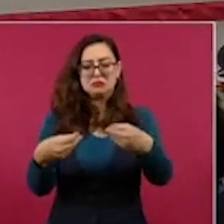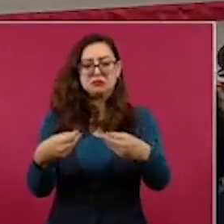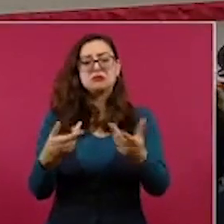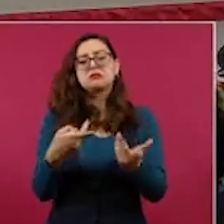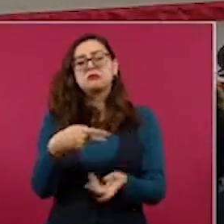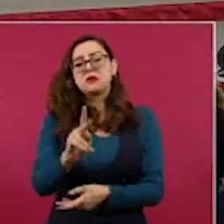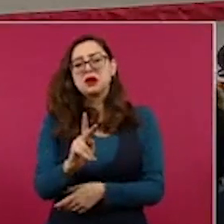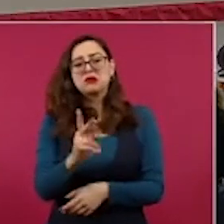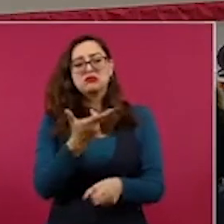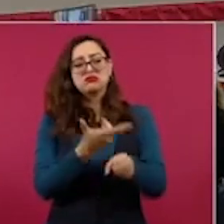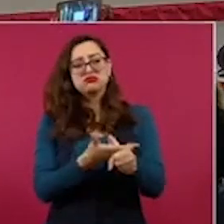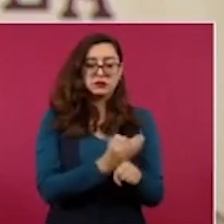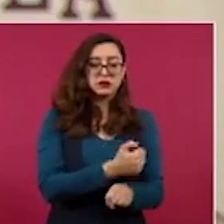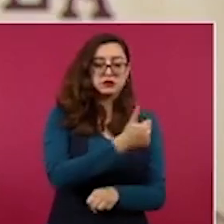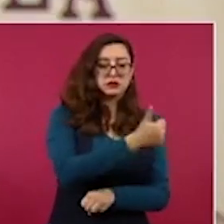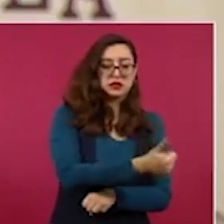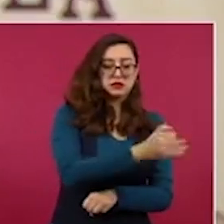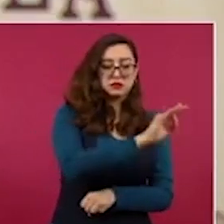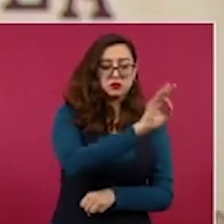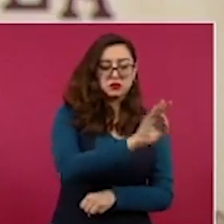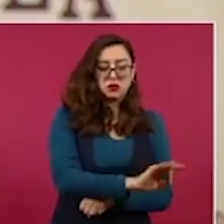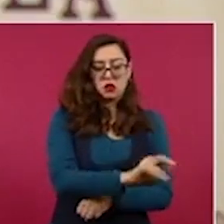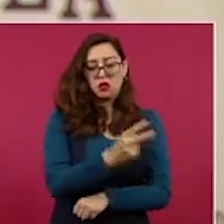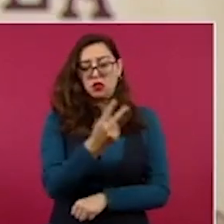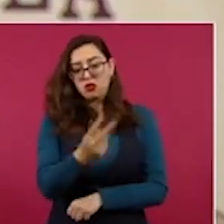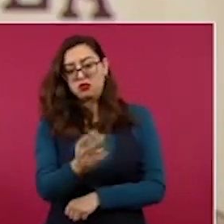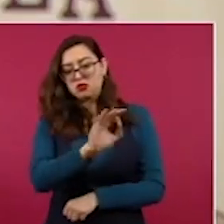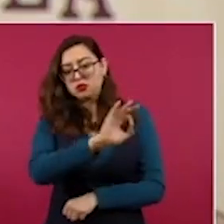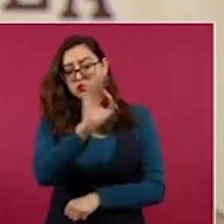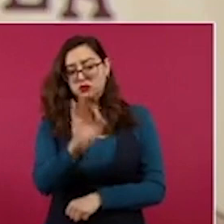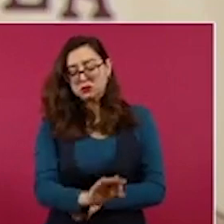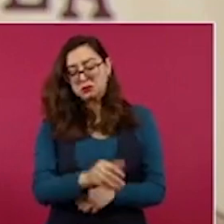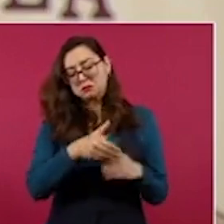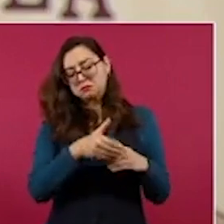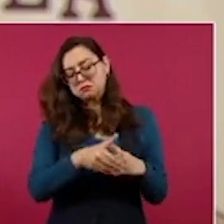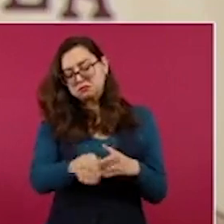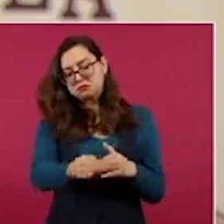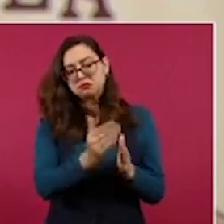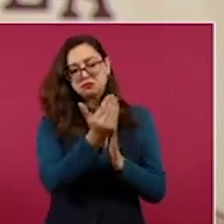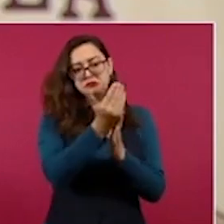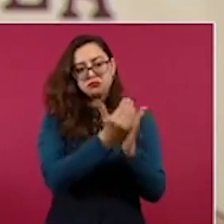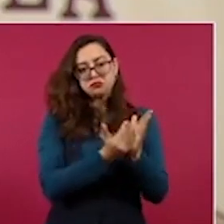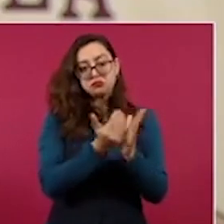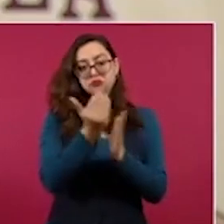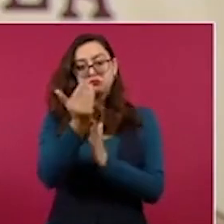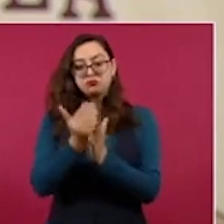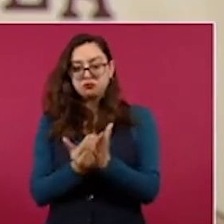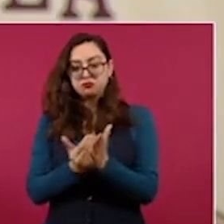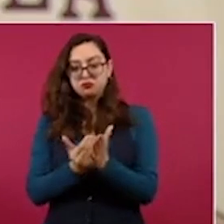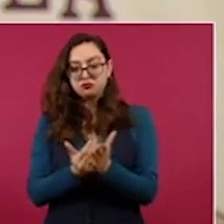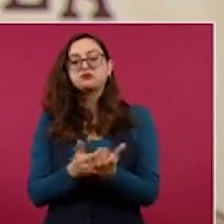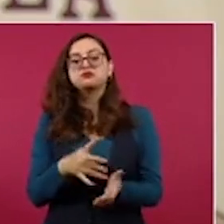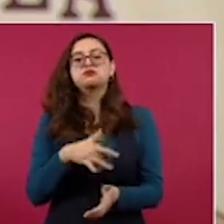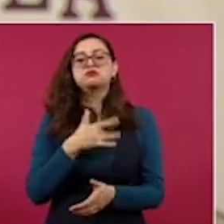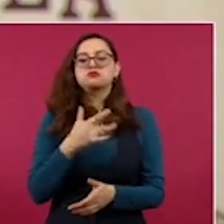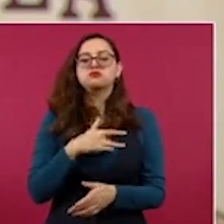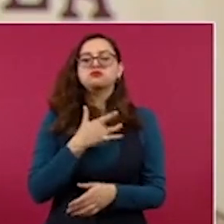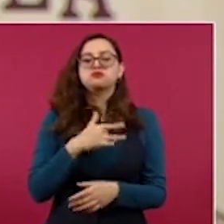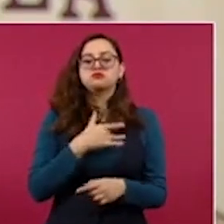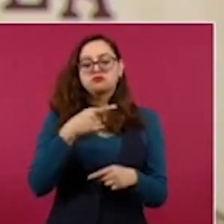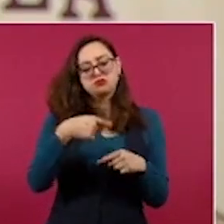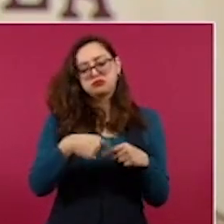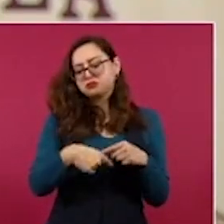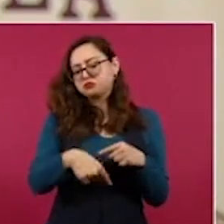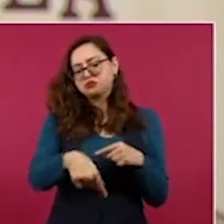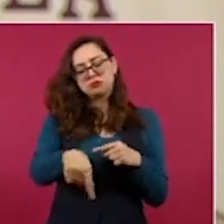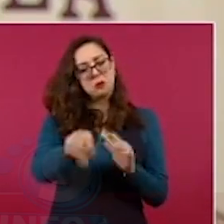pudieran tener la enfermedad el contacto sexual es una actividad que debe tomarse en cuenta ya que se contagia por contacto muy estrecho